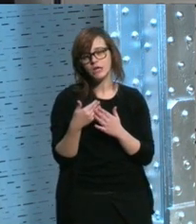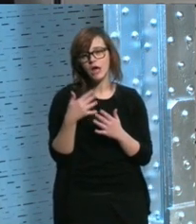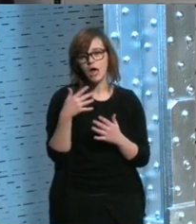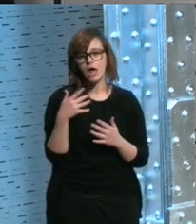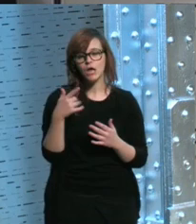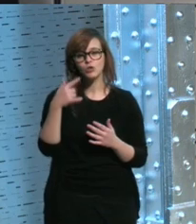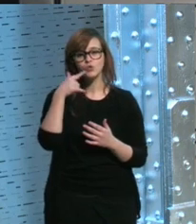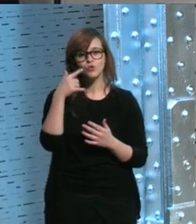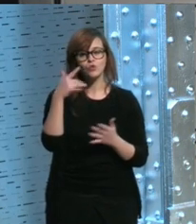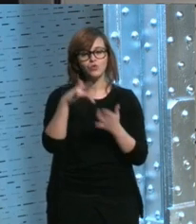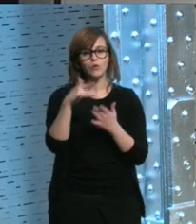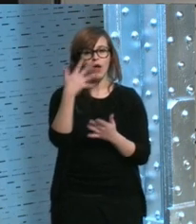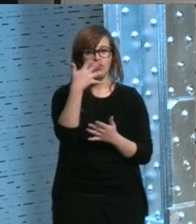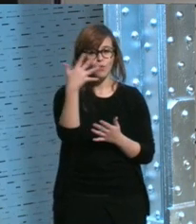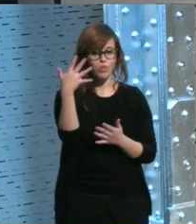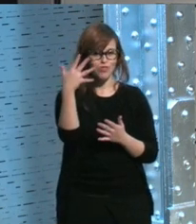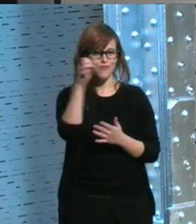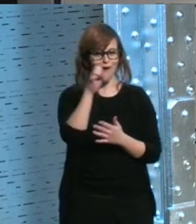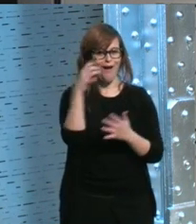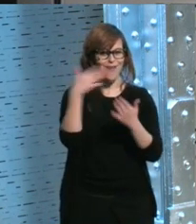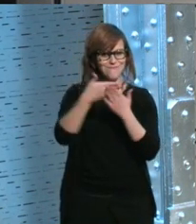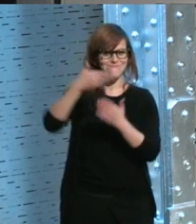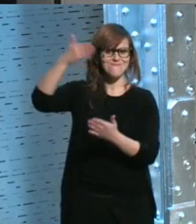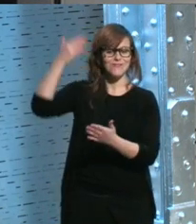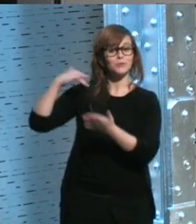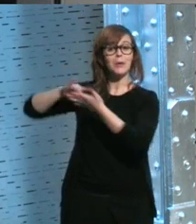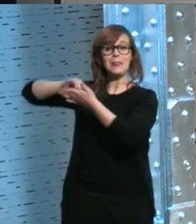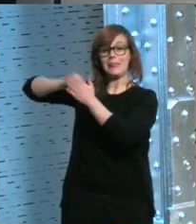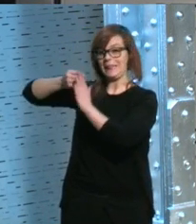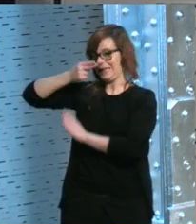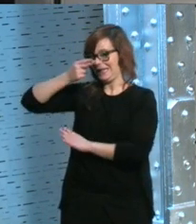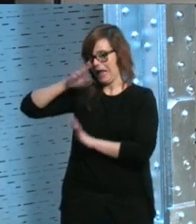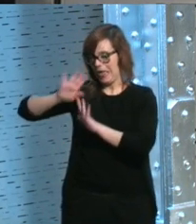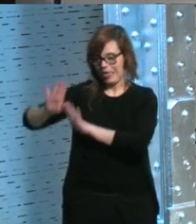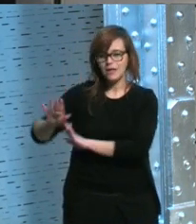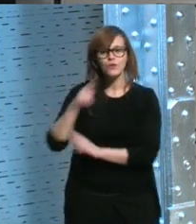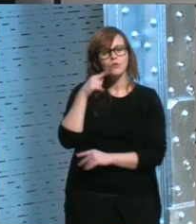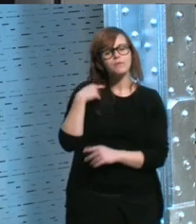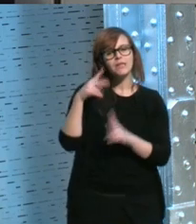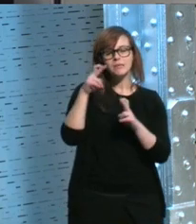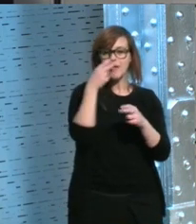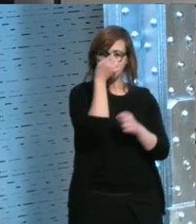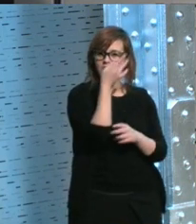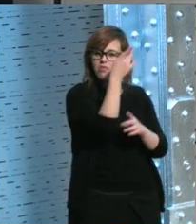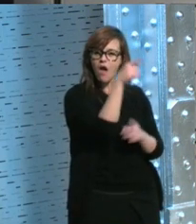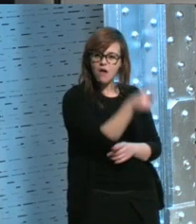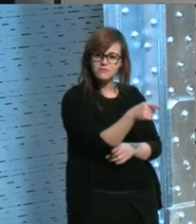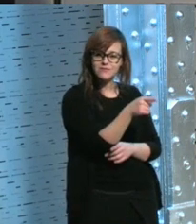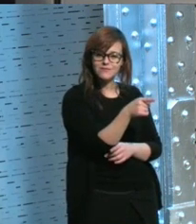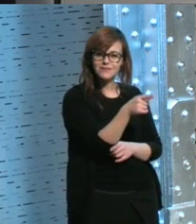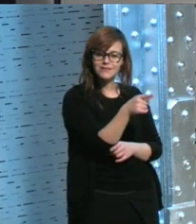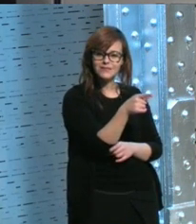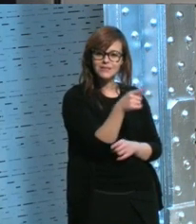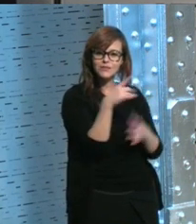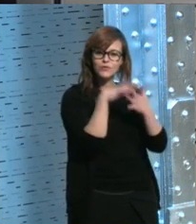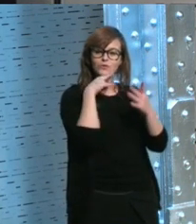55 años antes de interesarme en la tecnología. Entonces para mí yo partí de esos presupuestos que está separado, y